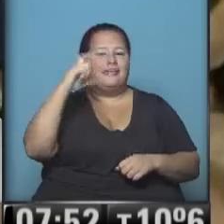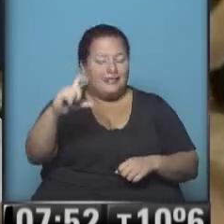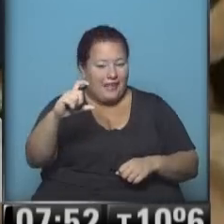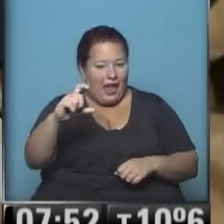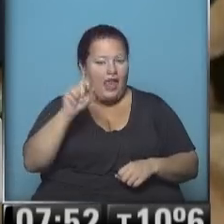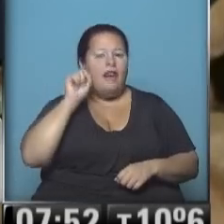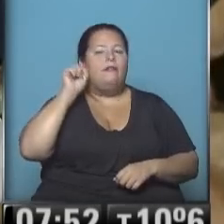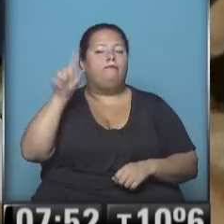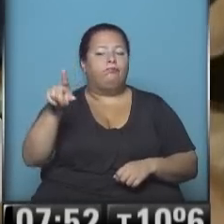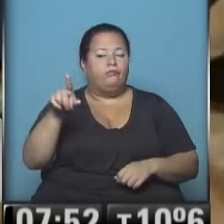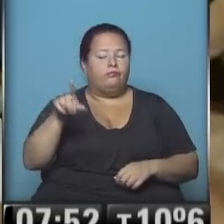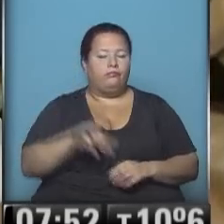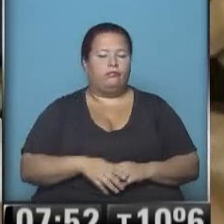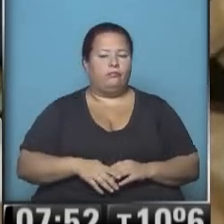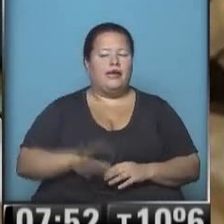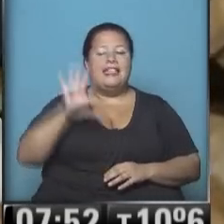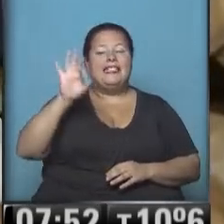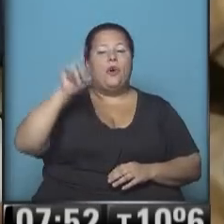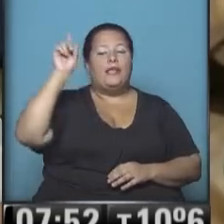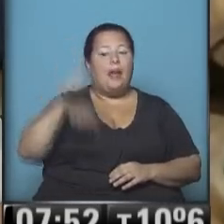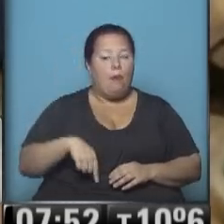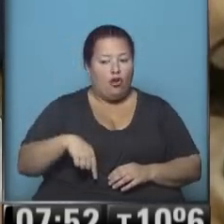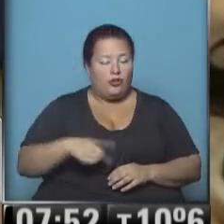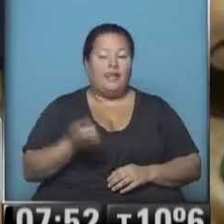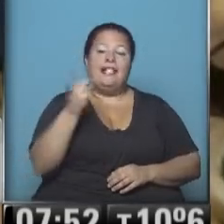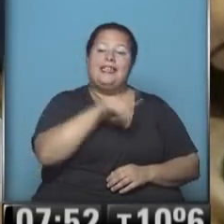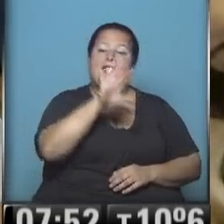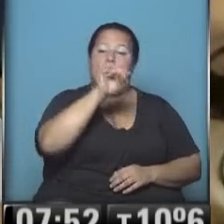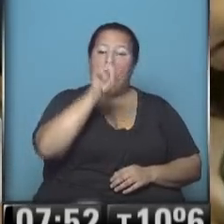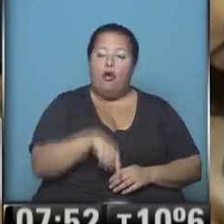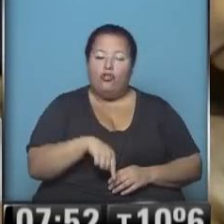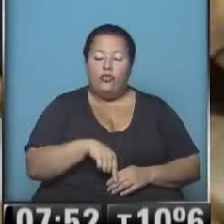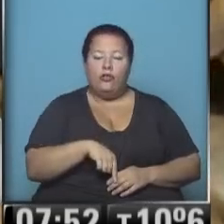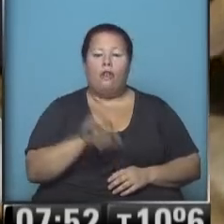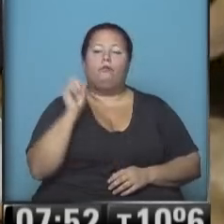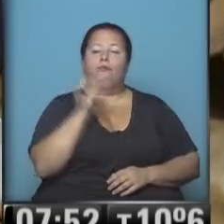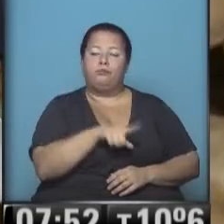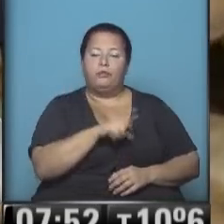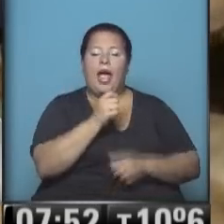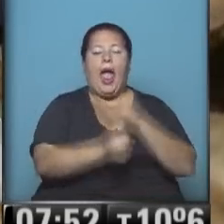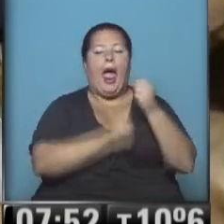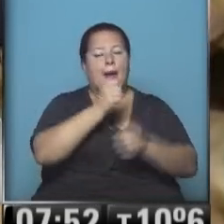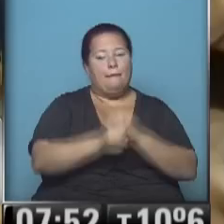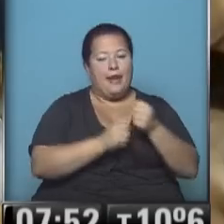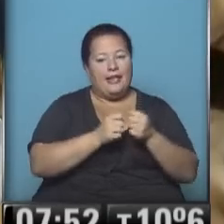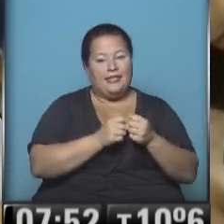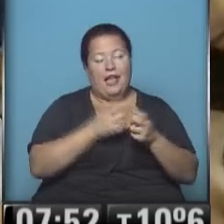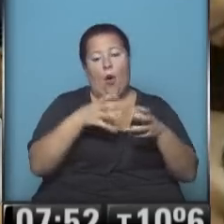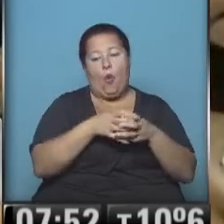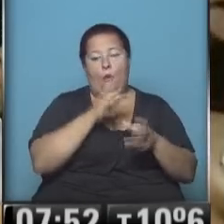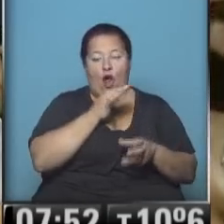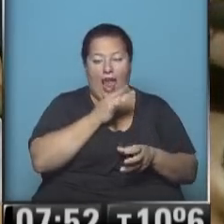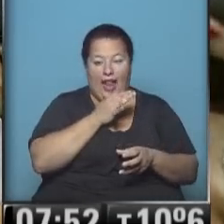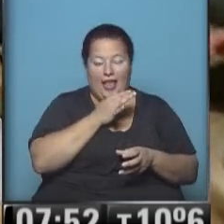que en un 50% y el otro 50% pertenece a una empresa dominada por el Grupo